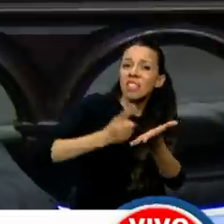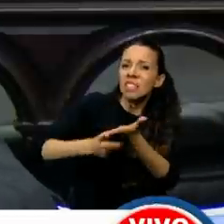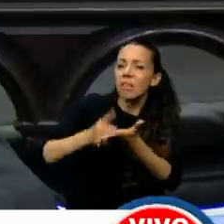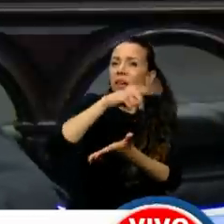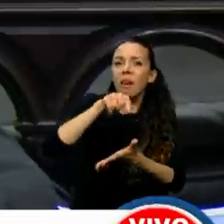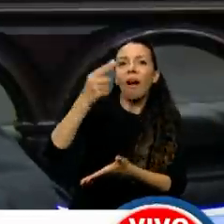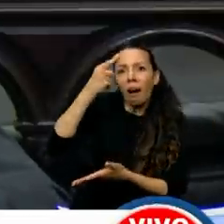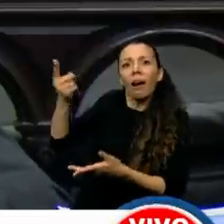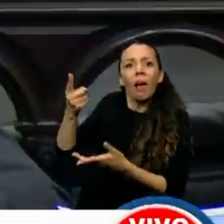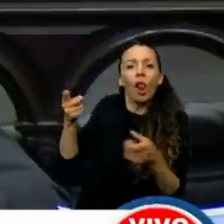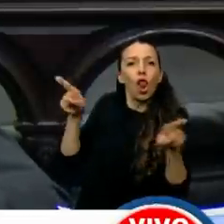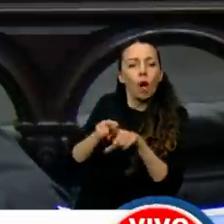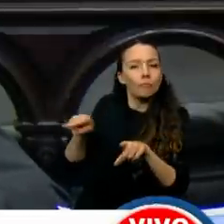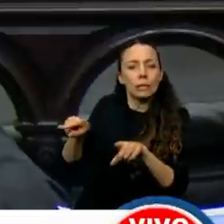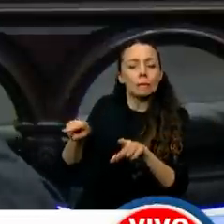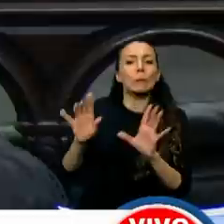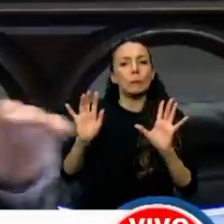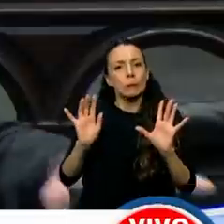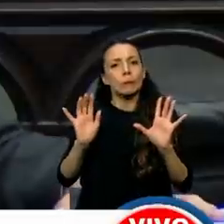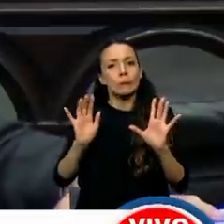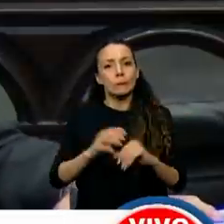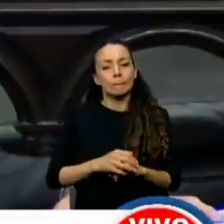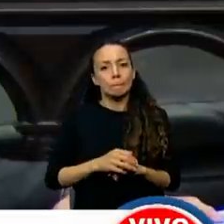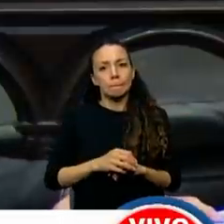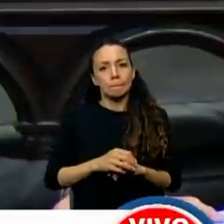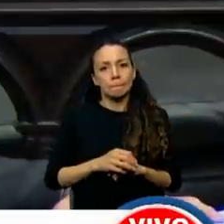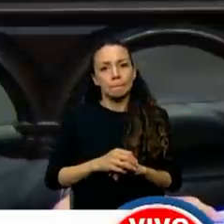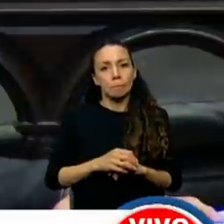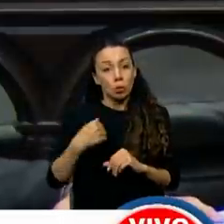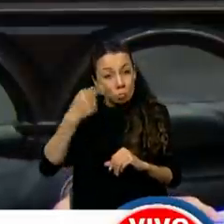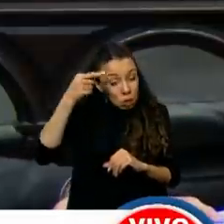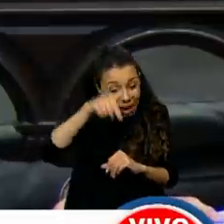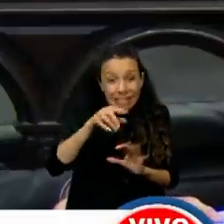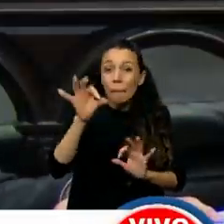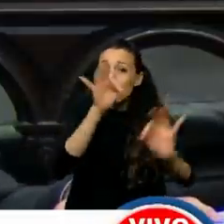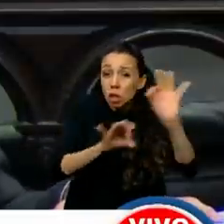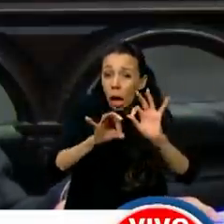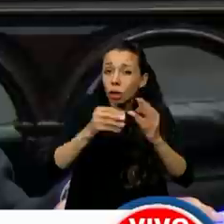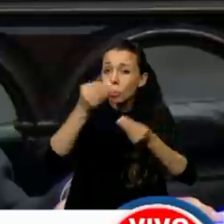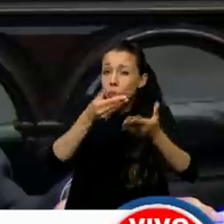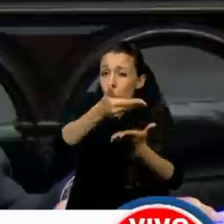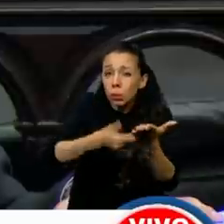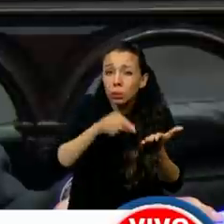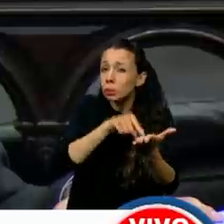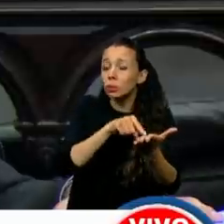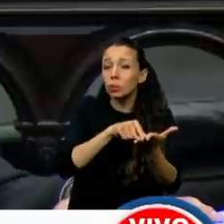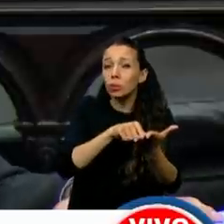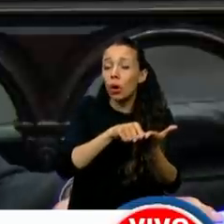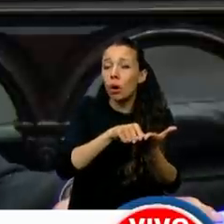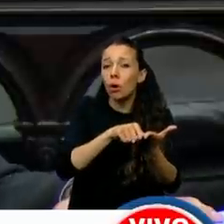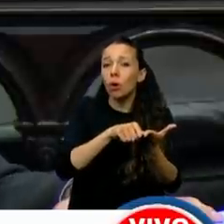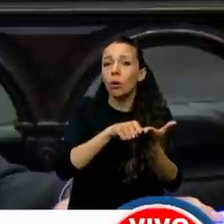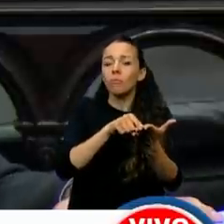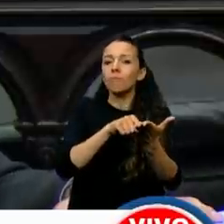en materia de economía en el país no hay nada en este proyecto de presupuesto señor presidente que